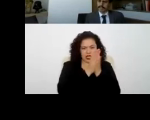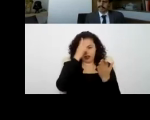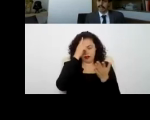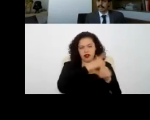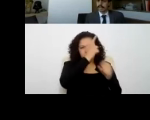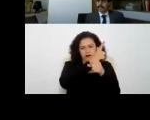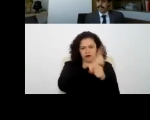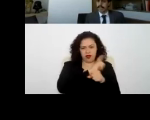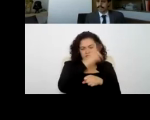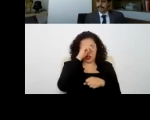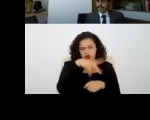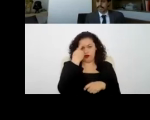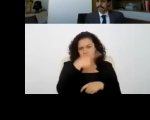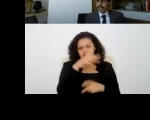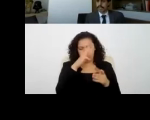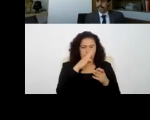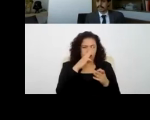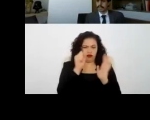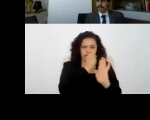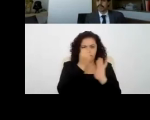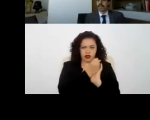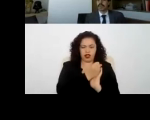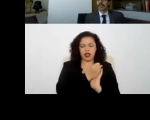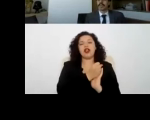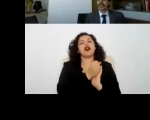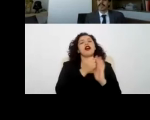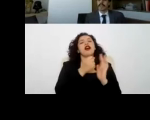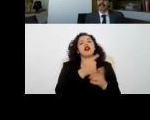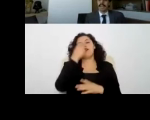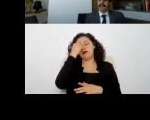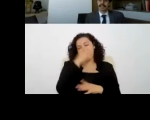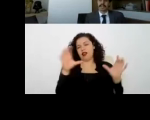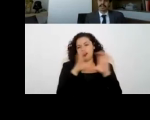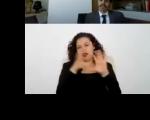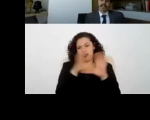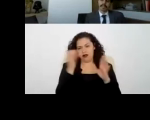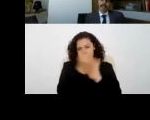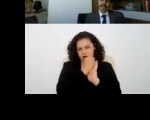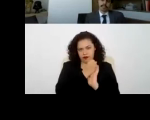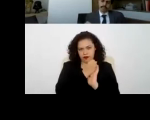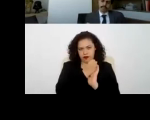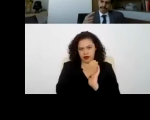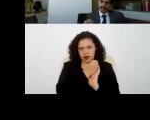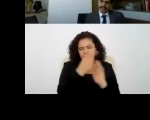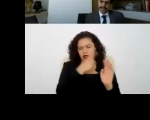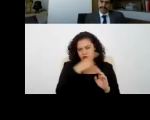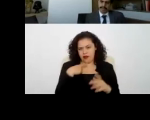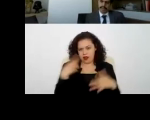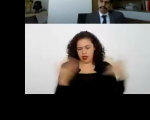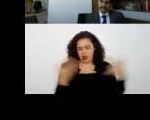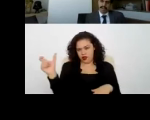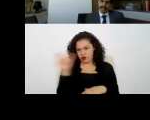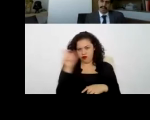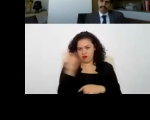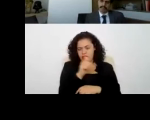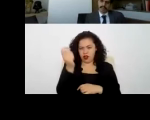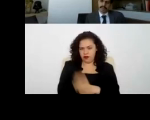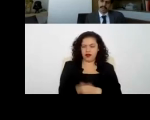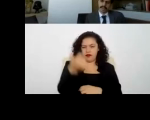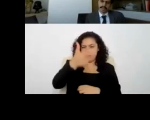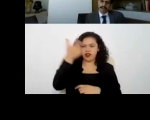donantes. Estos expedientes de identificación deben crearse únicamente cuando se rebase este primer umbral de